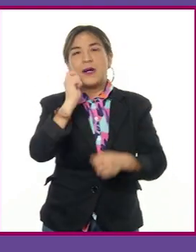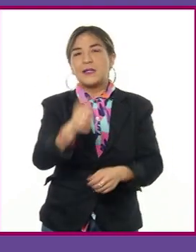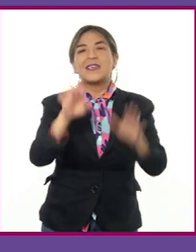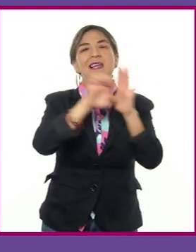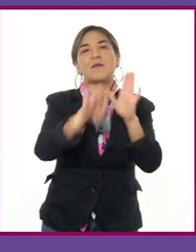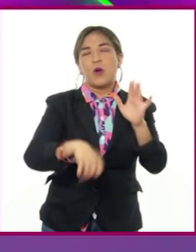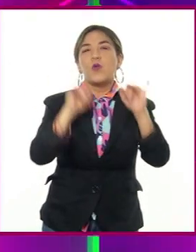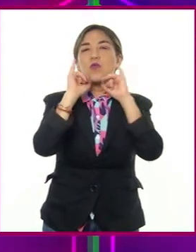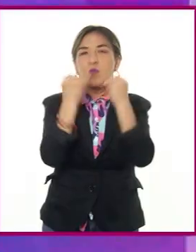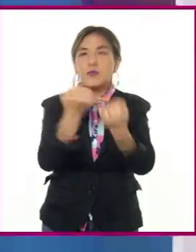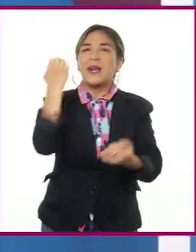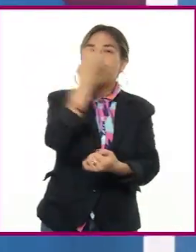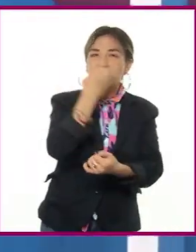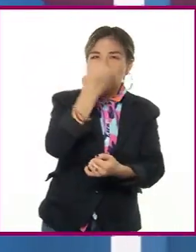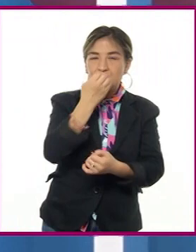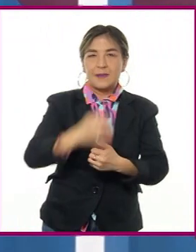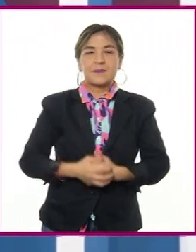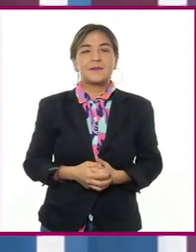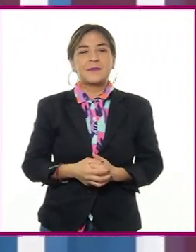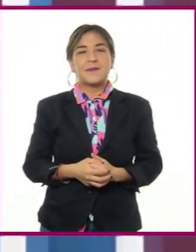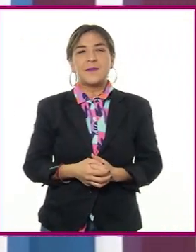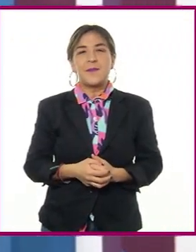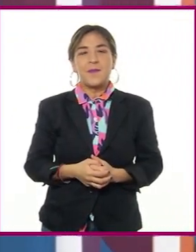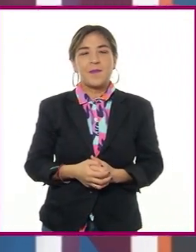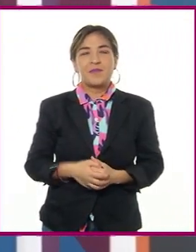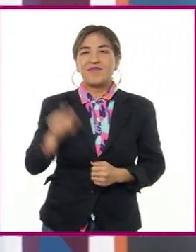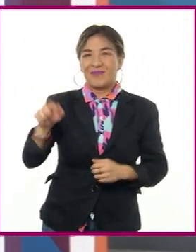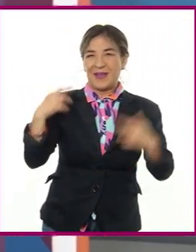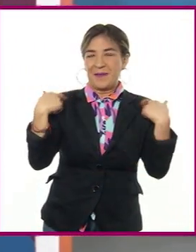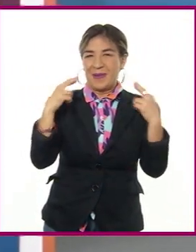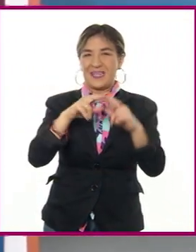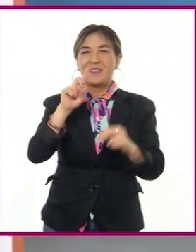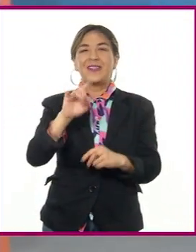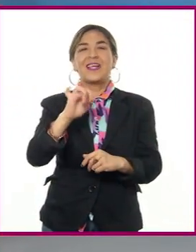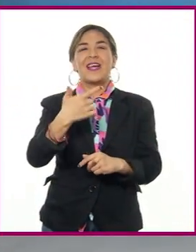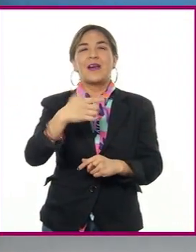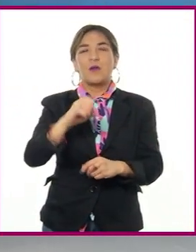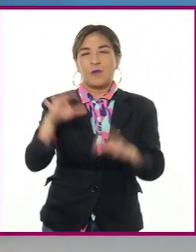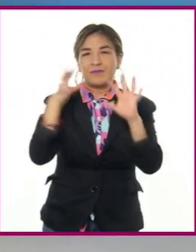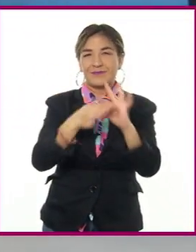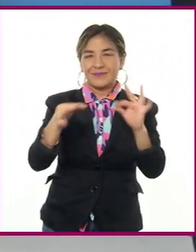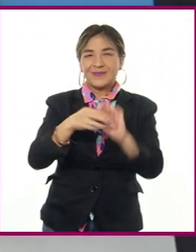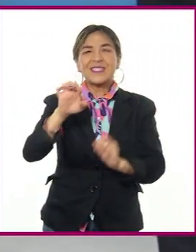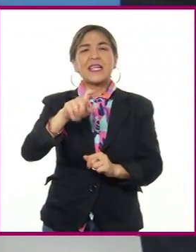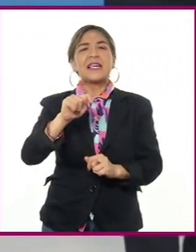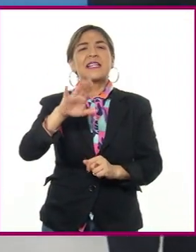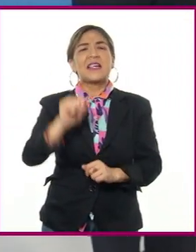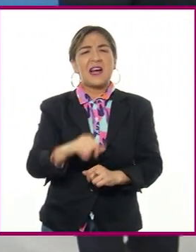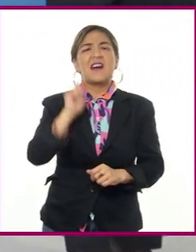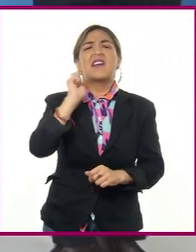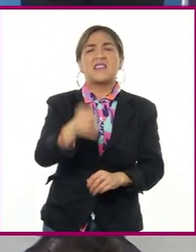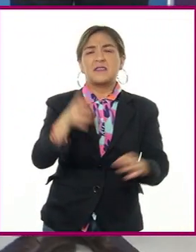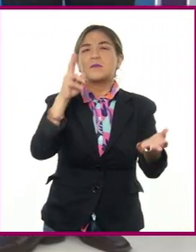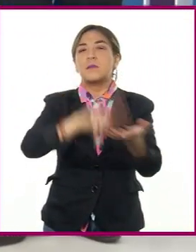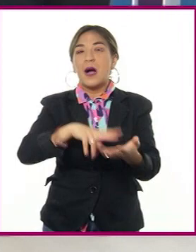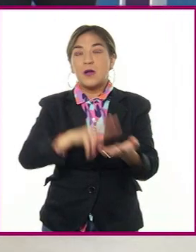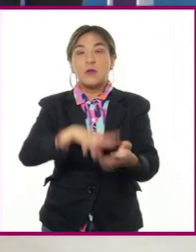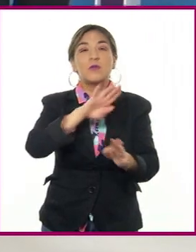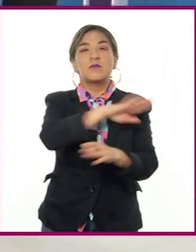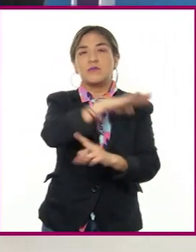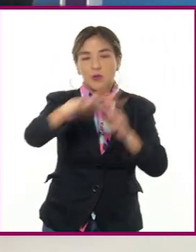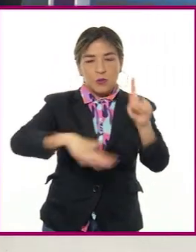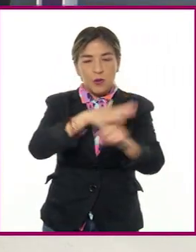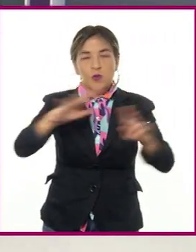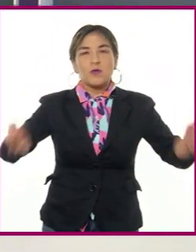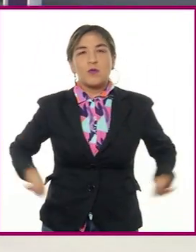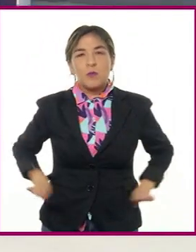juntas escolares. Como mencionó el maestro Diego, la ética pública engloba los valores que rigen el comportamiento